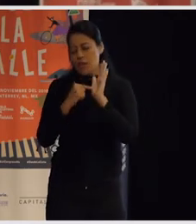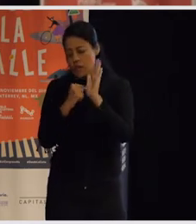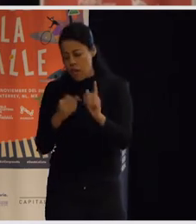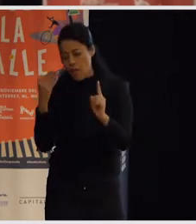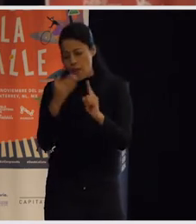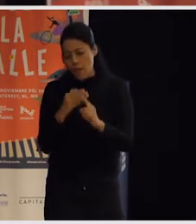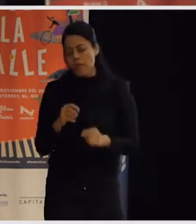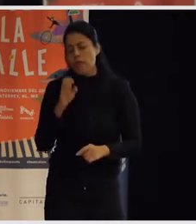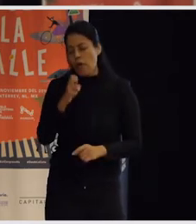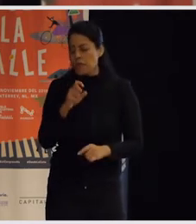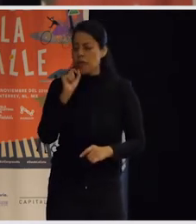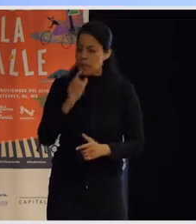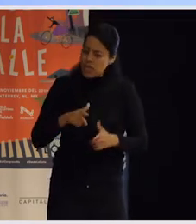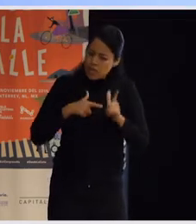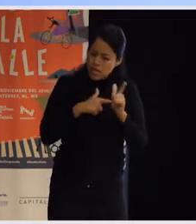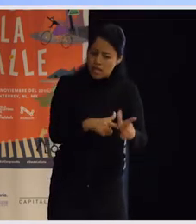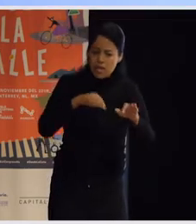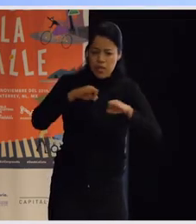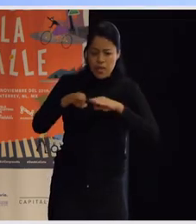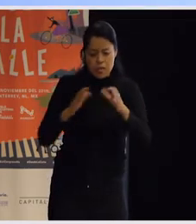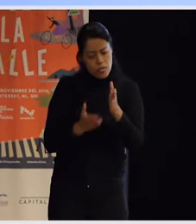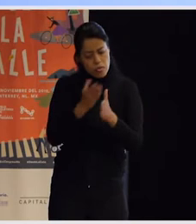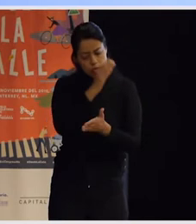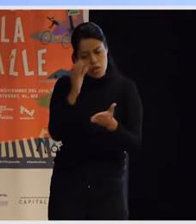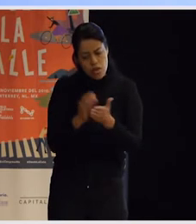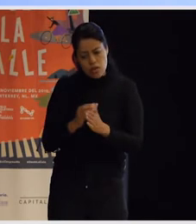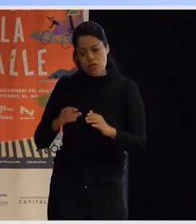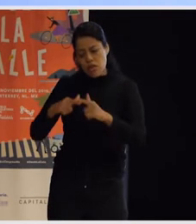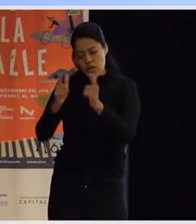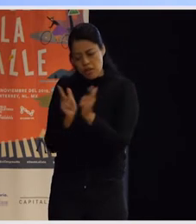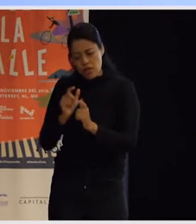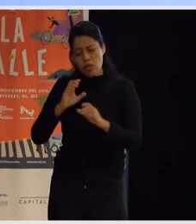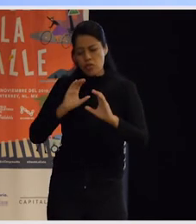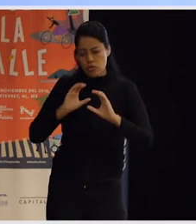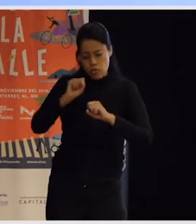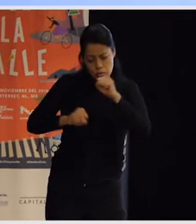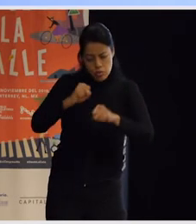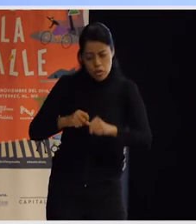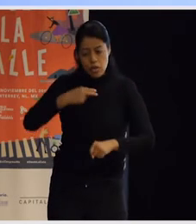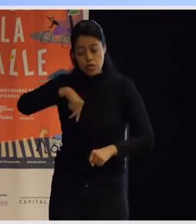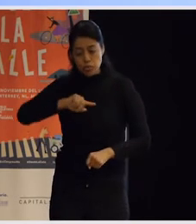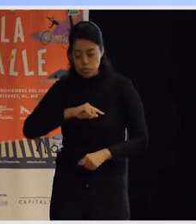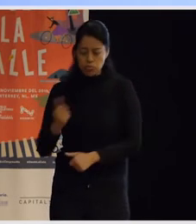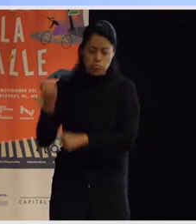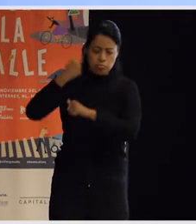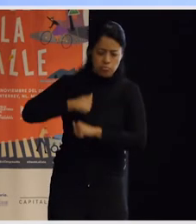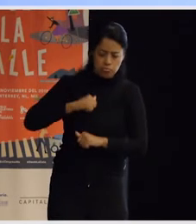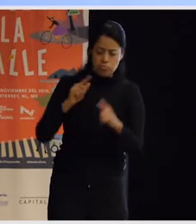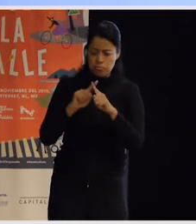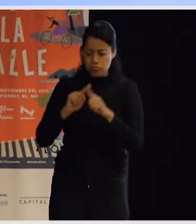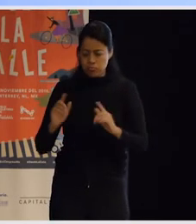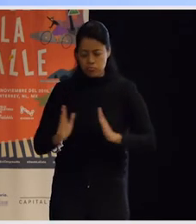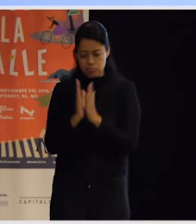desde los colectivos ciclistas no porque no ir construyendo esta ciudad entonces nos comemos la tarea de empezar a hacer las actividades y